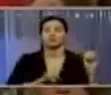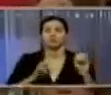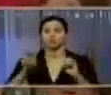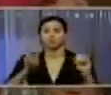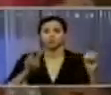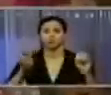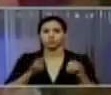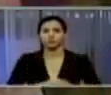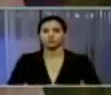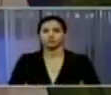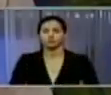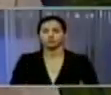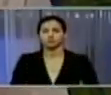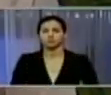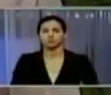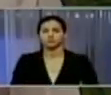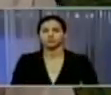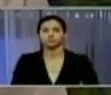Dicho sea de paso,